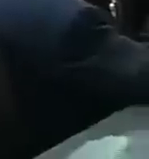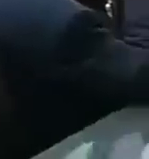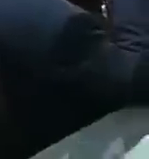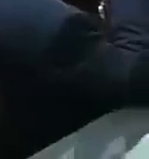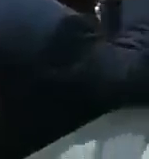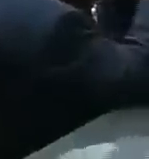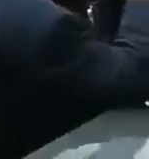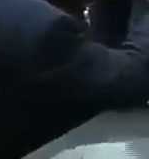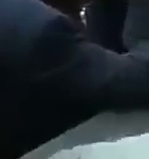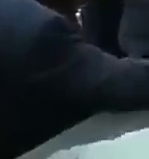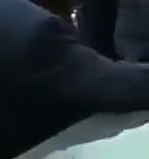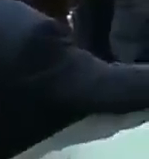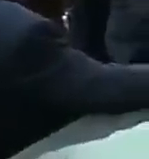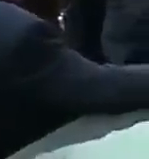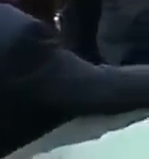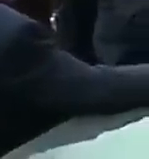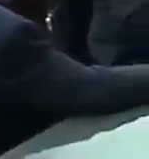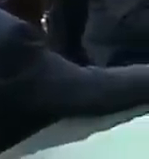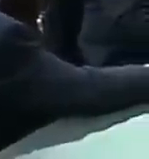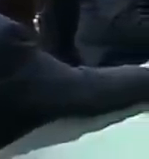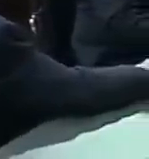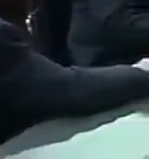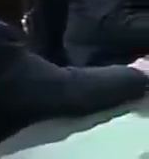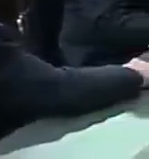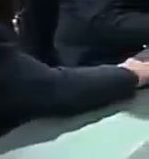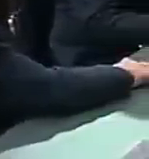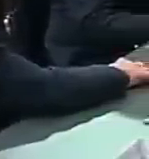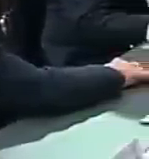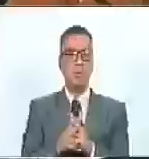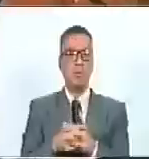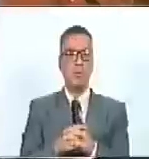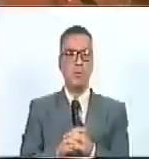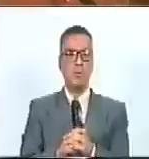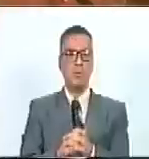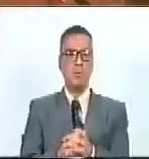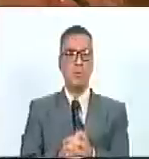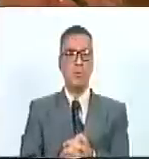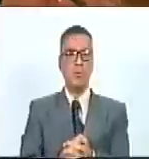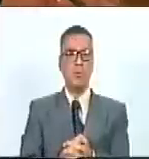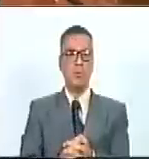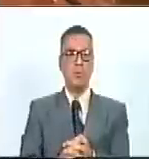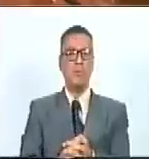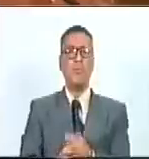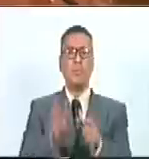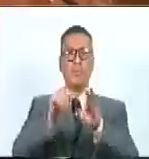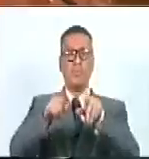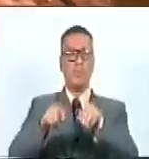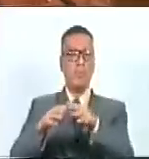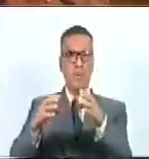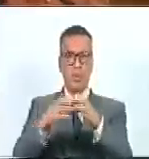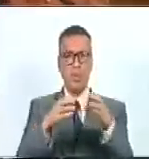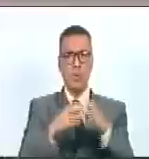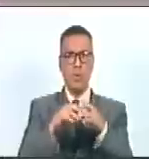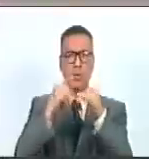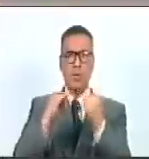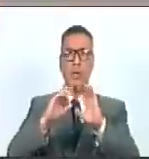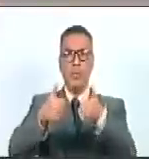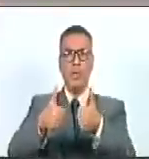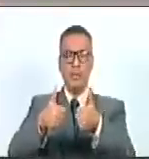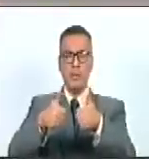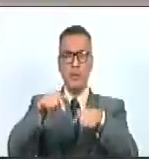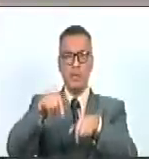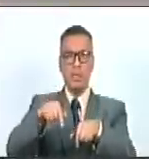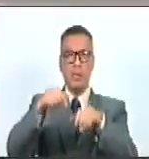Ciudadana Secretaria, si no se informarse, hay quórum. Hay quórum, ciudadano presidente. Se abre la sesión.